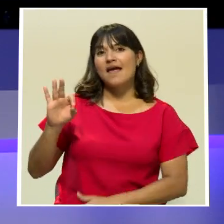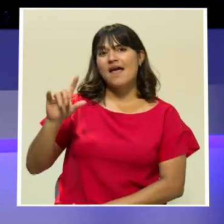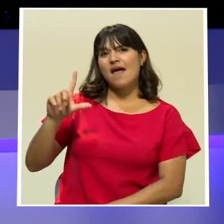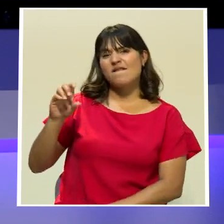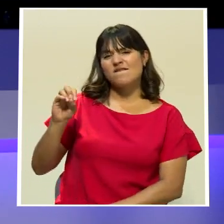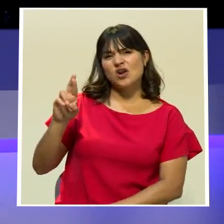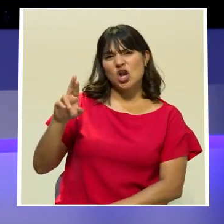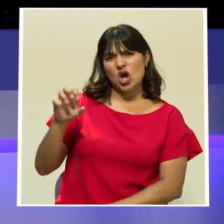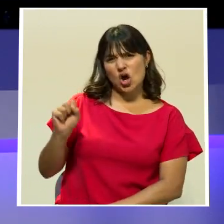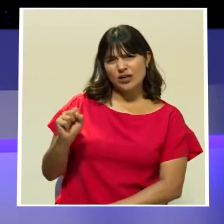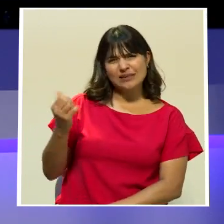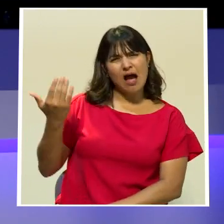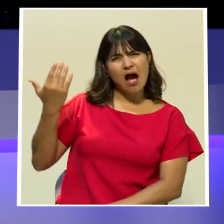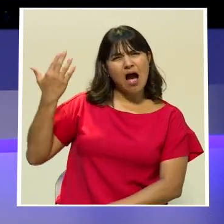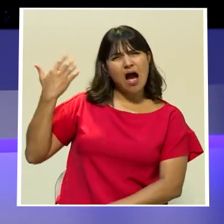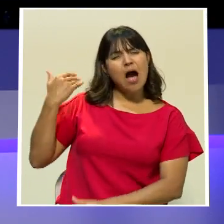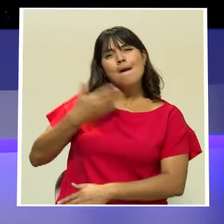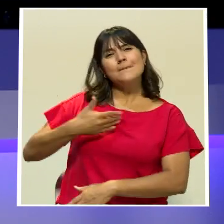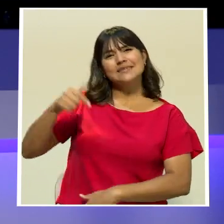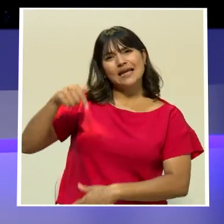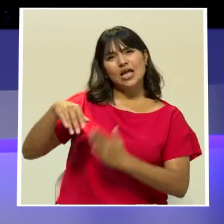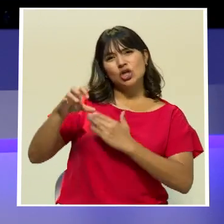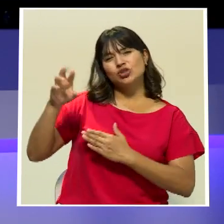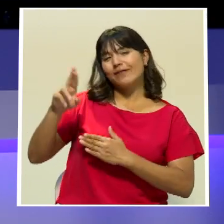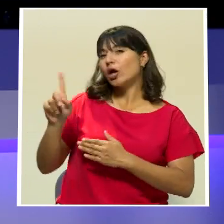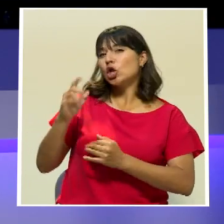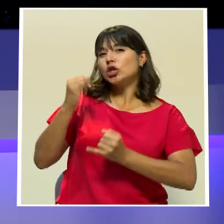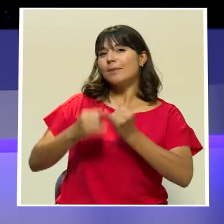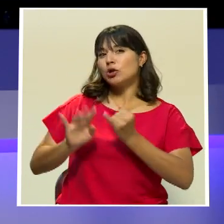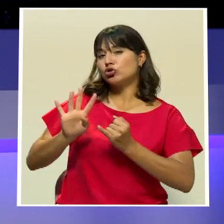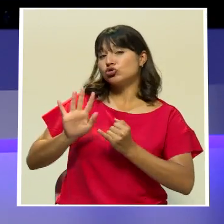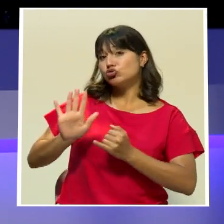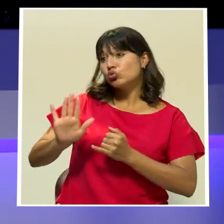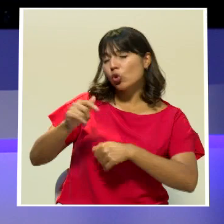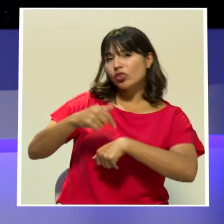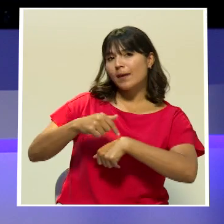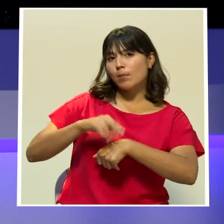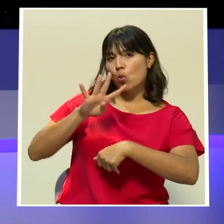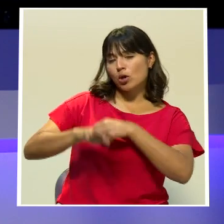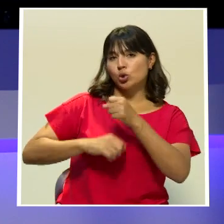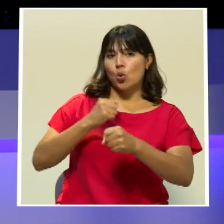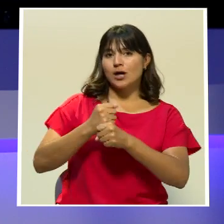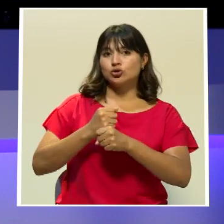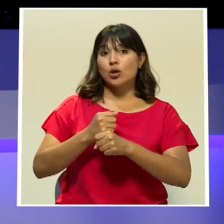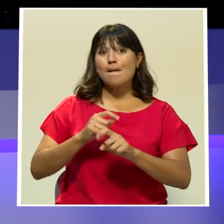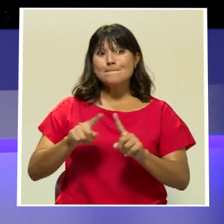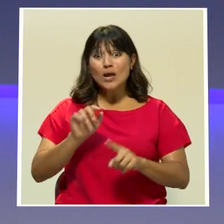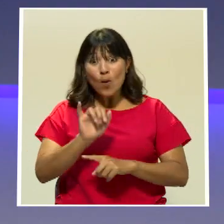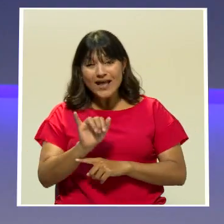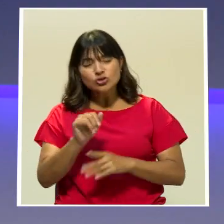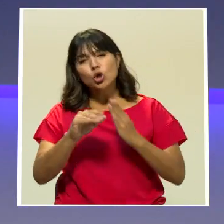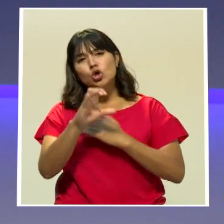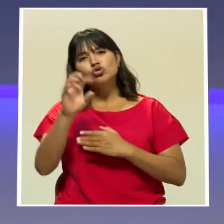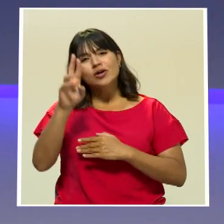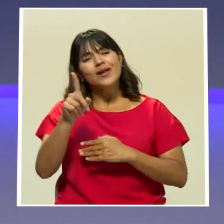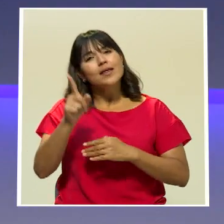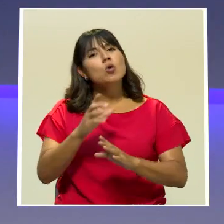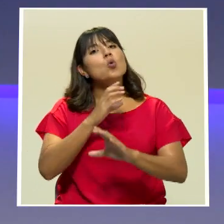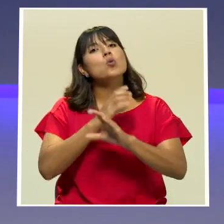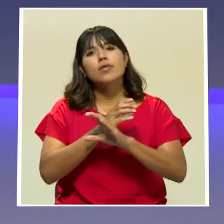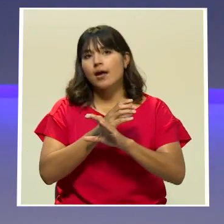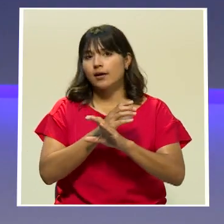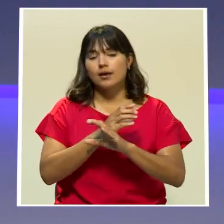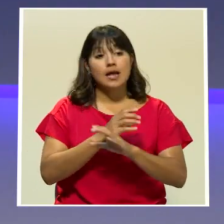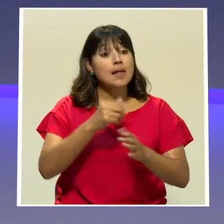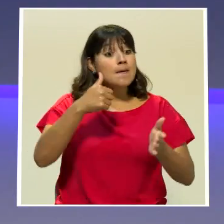terminó su mandato. Entonces, eso hay que conservarlo y hay que cuidarlo. Ese tipo